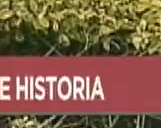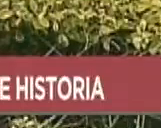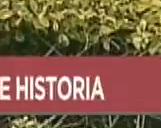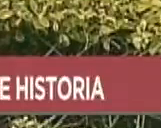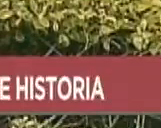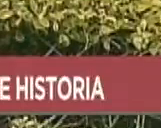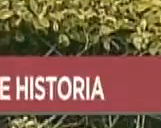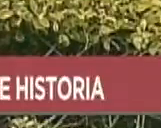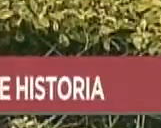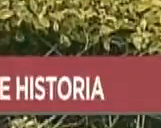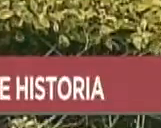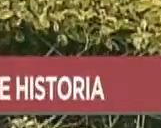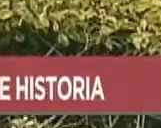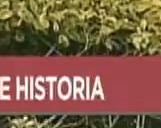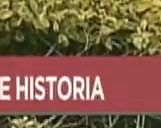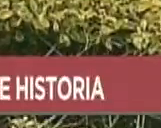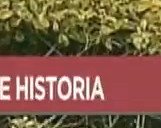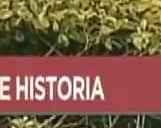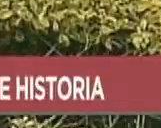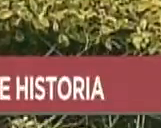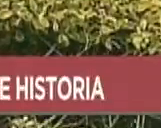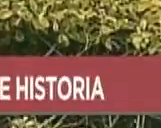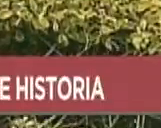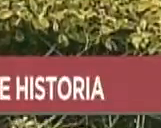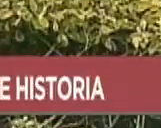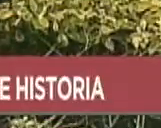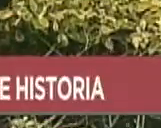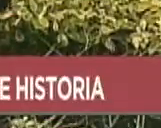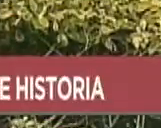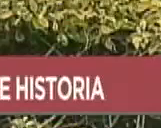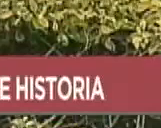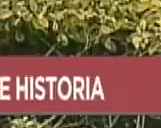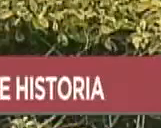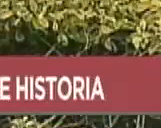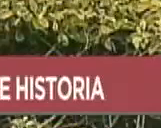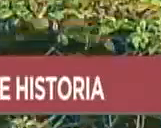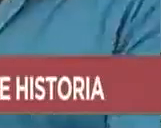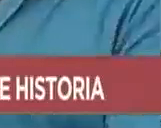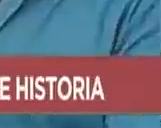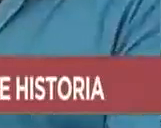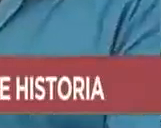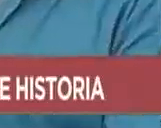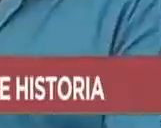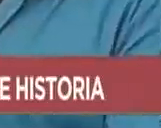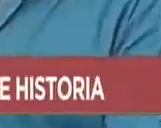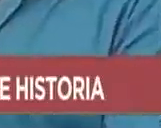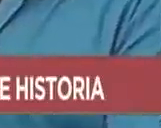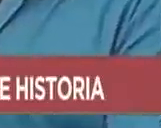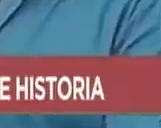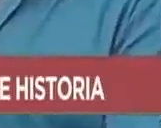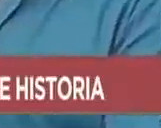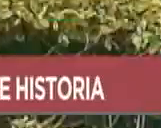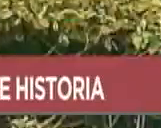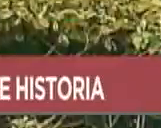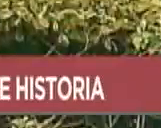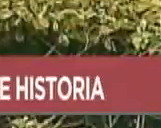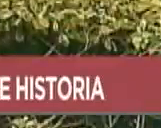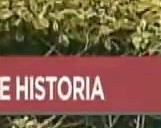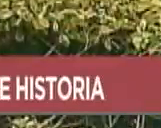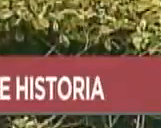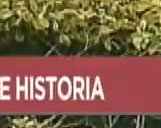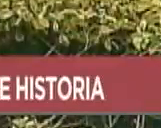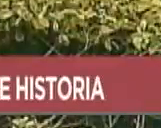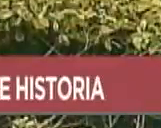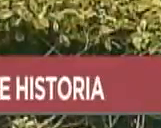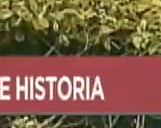hombre que desde el barco mirando a la costa gritó tierra rodrigo de triana verdad pero no sabemos ni cómo se